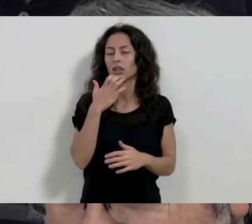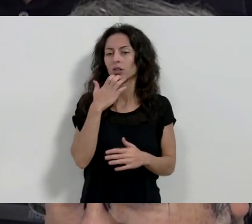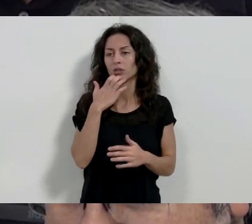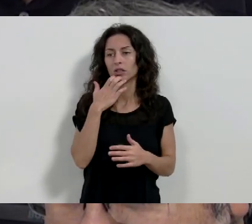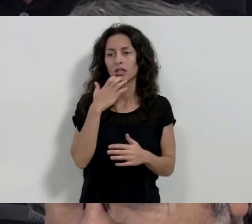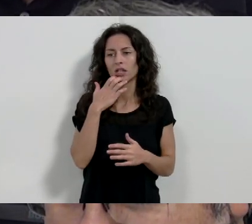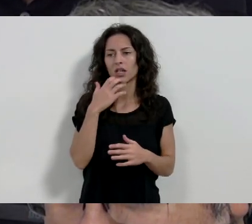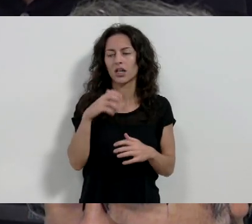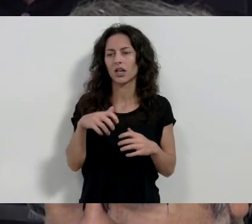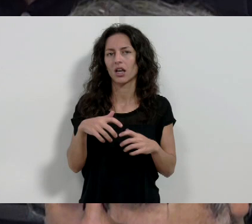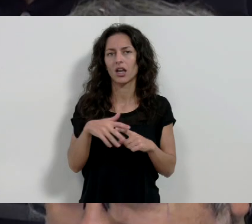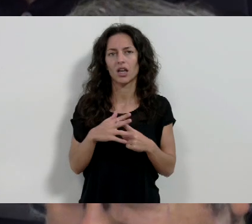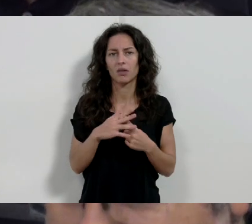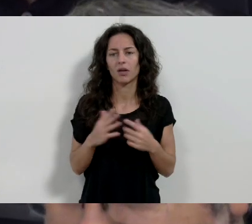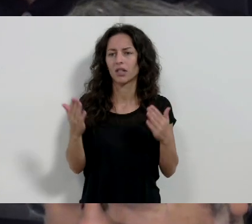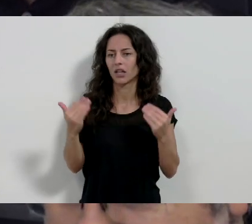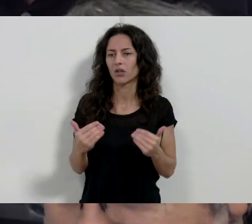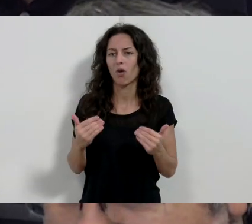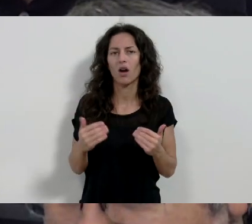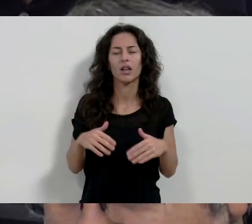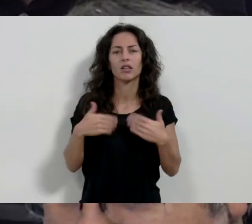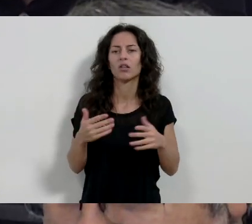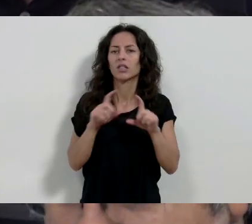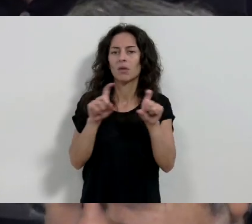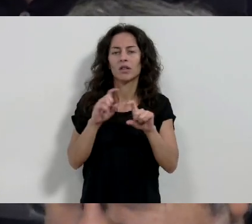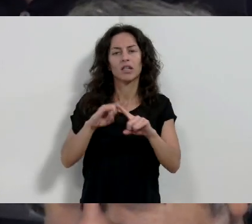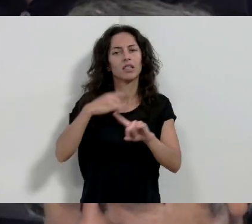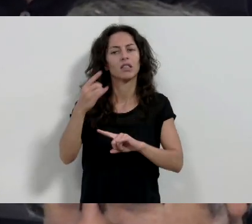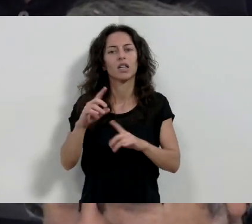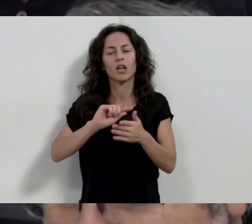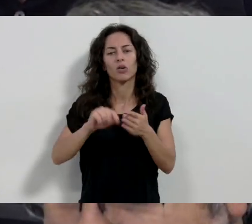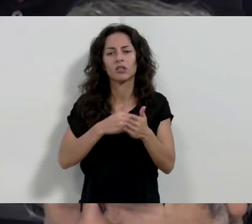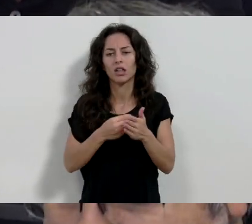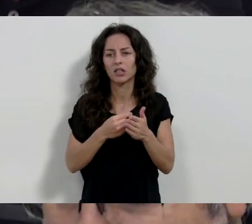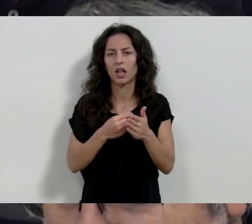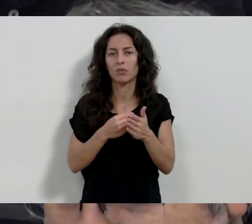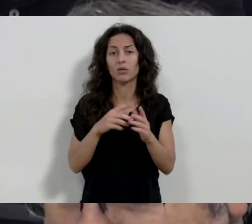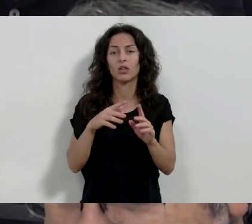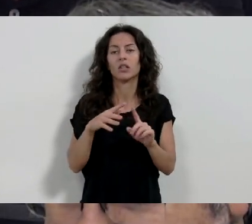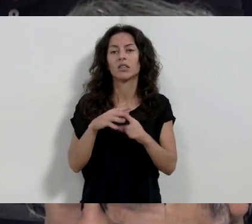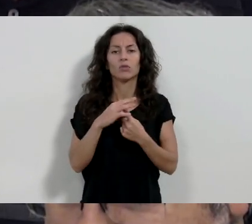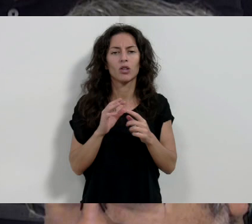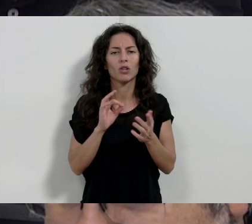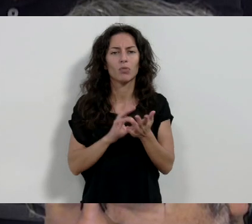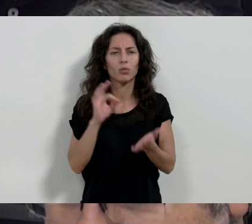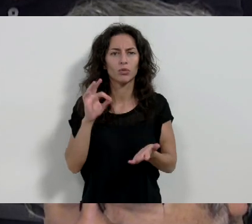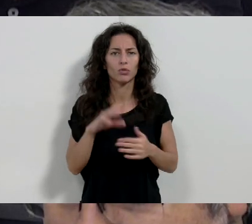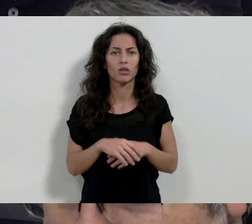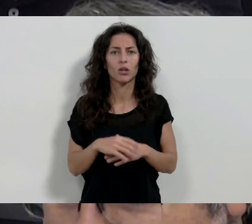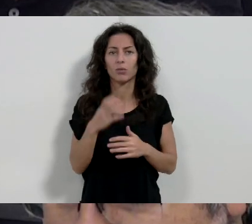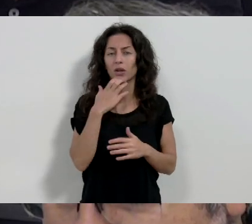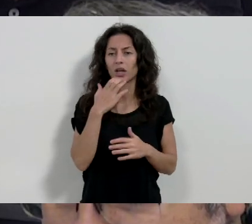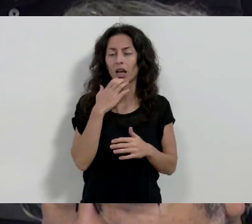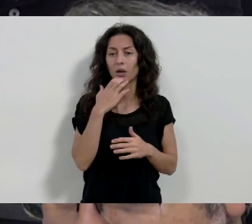servicios, se contrata una empresa externa para temas puntuales, como se ha hecho en el edificio recientemente del Parque